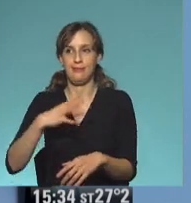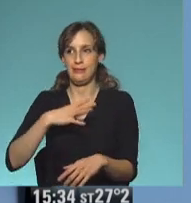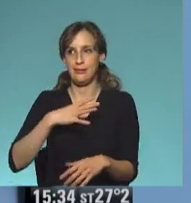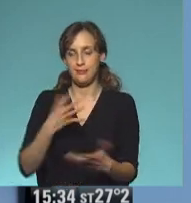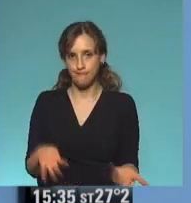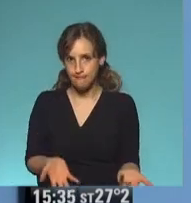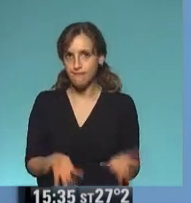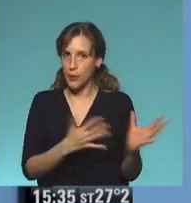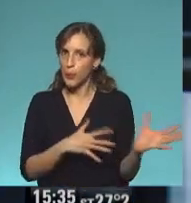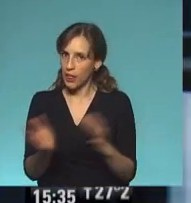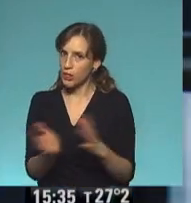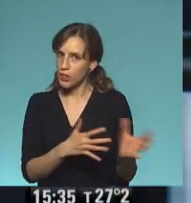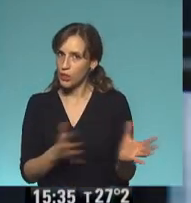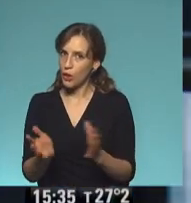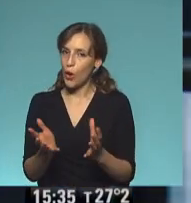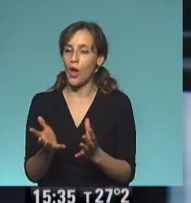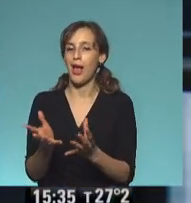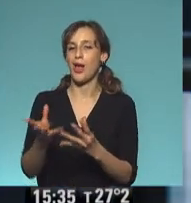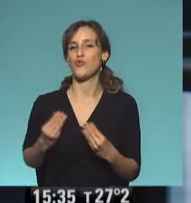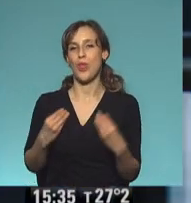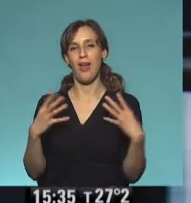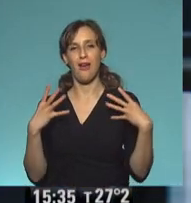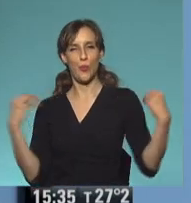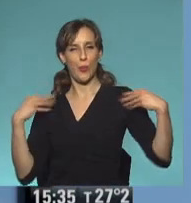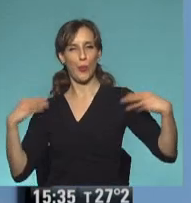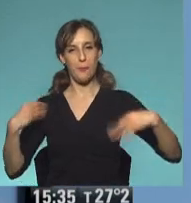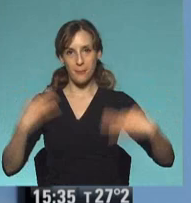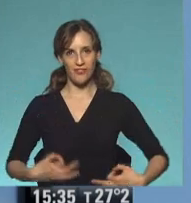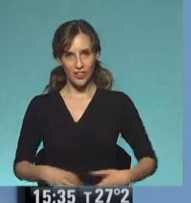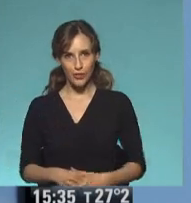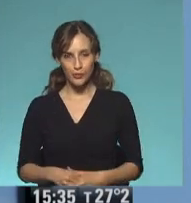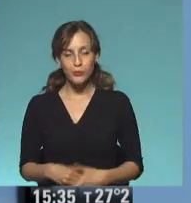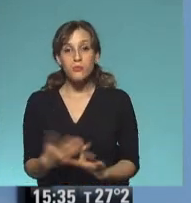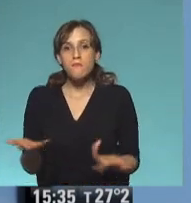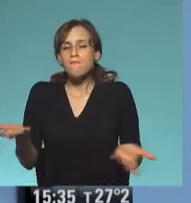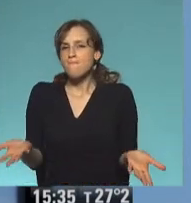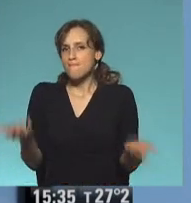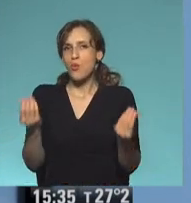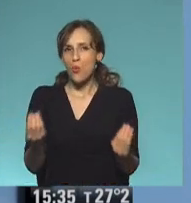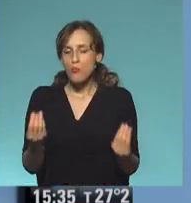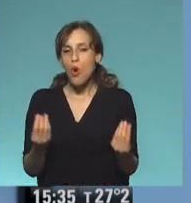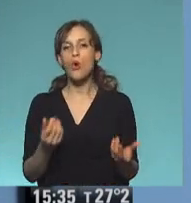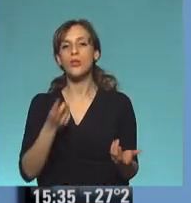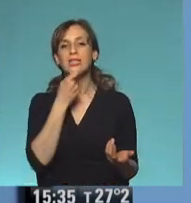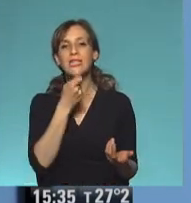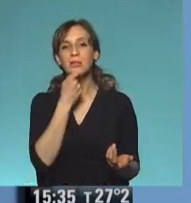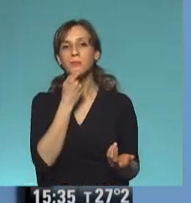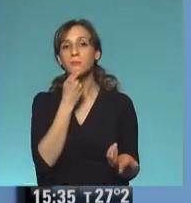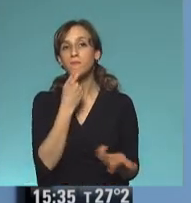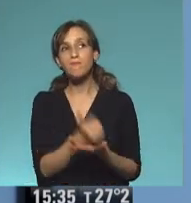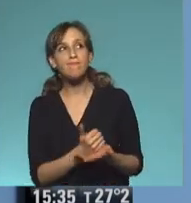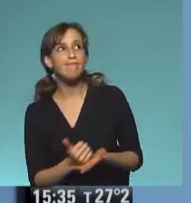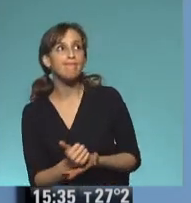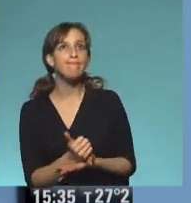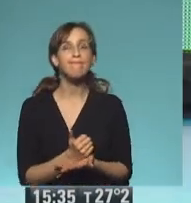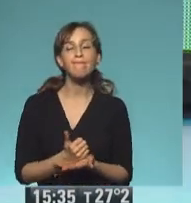era su modista y tintorero. ¡Uy! Dijo. Si lo espero, voy a tener las plumas flu-flu. Y